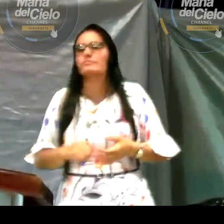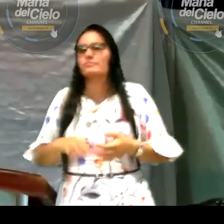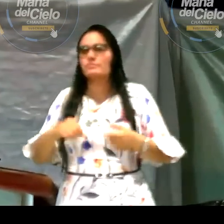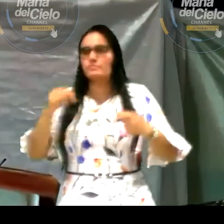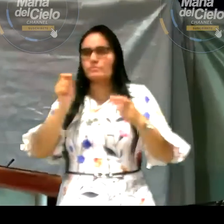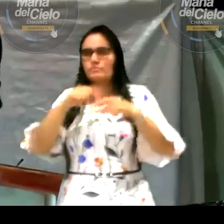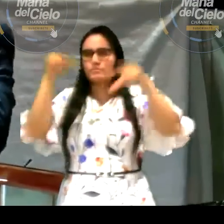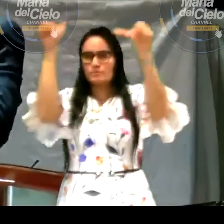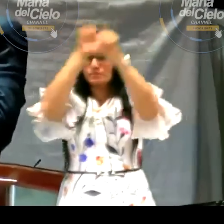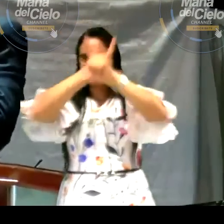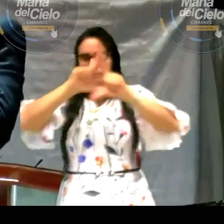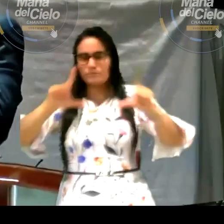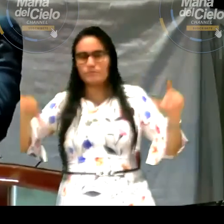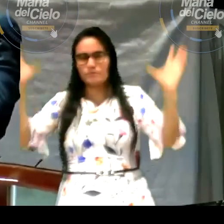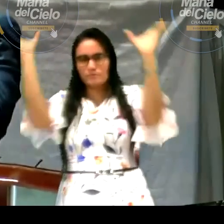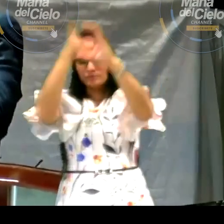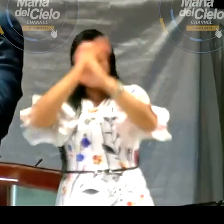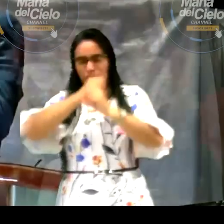Sé libre esta noche si crees.